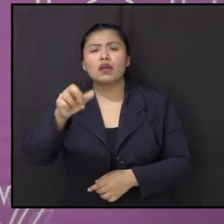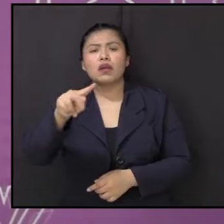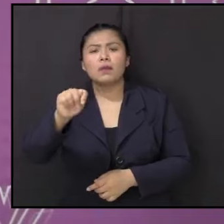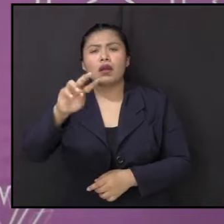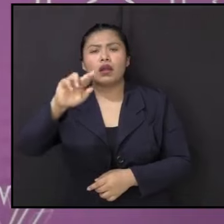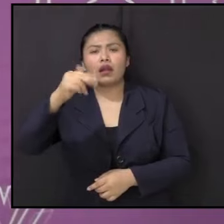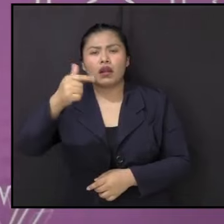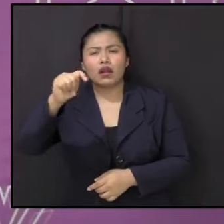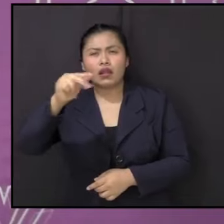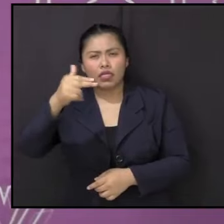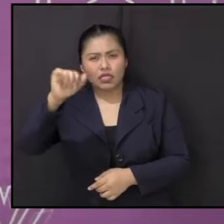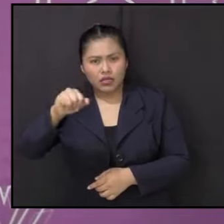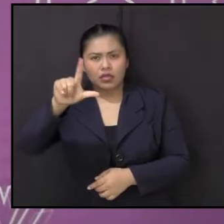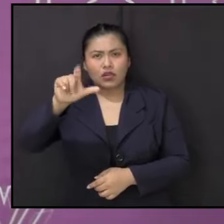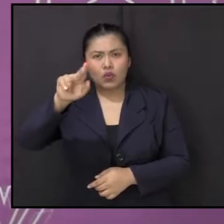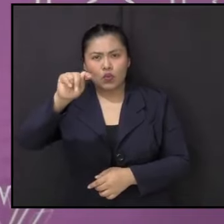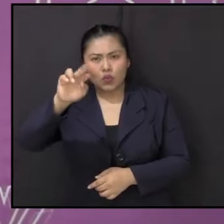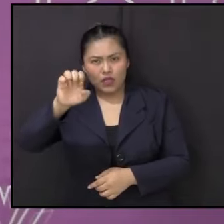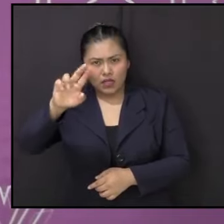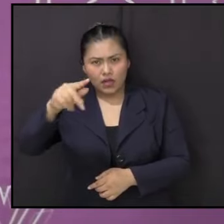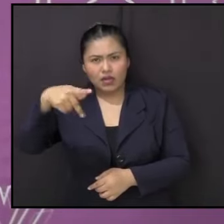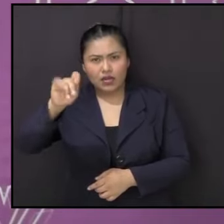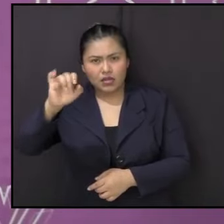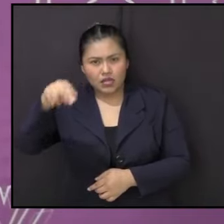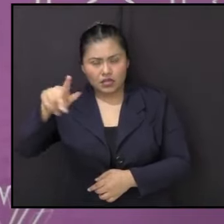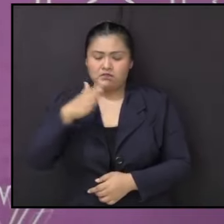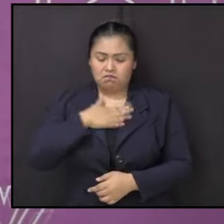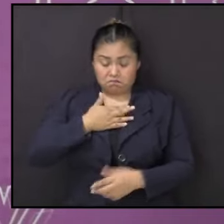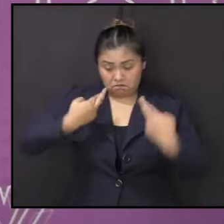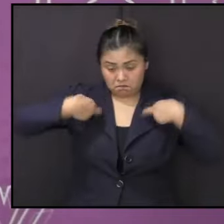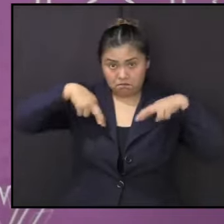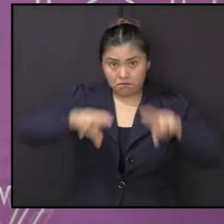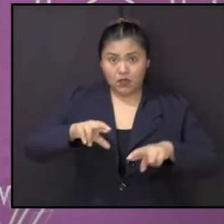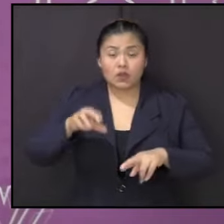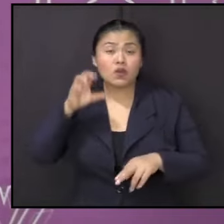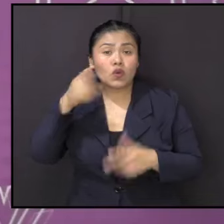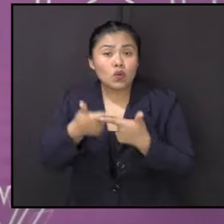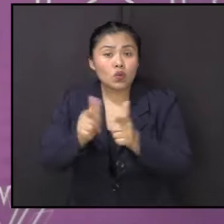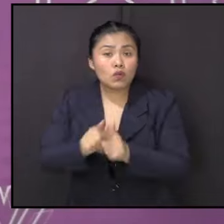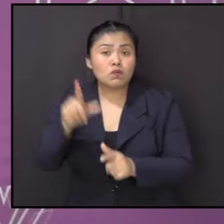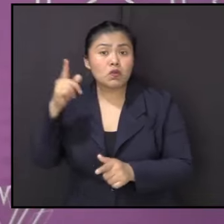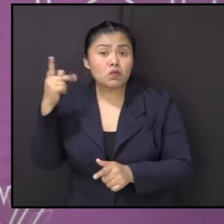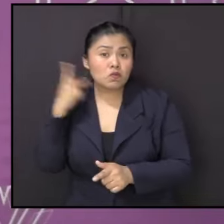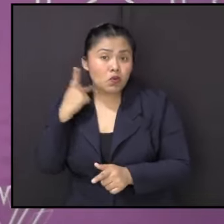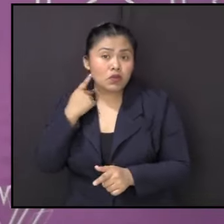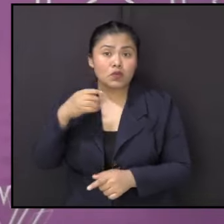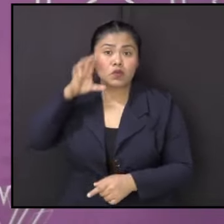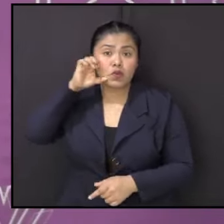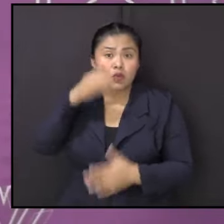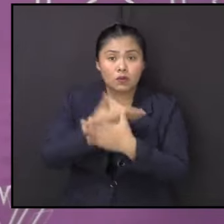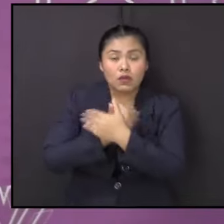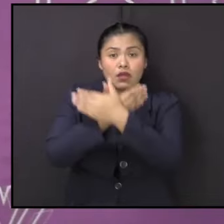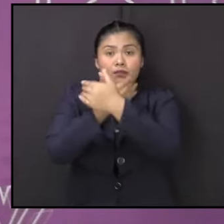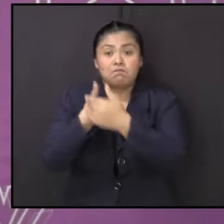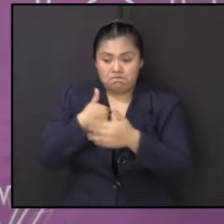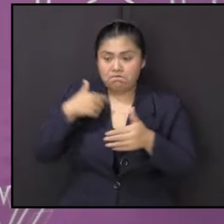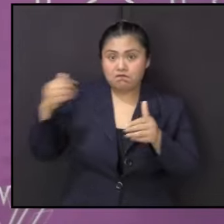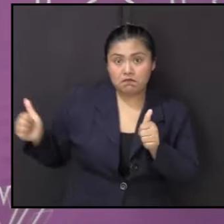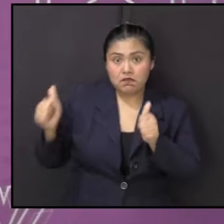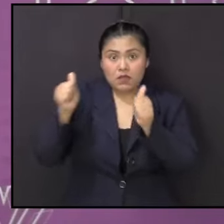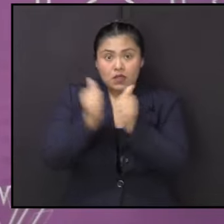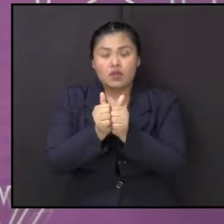Local por Movimiento Ciudadano. Y en esta fórmula me acompaña una gran mujer y atleta minatitleca,